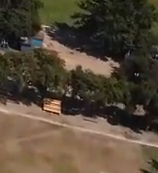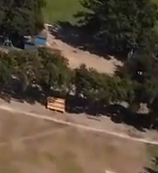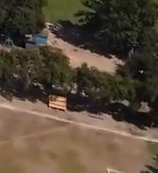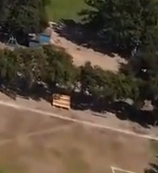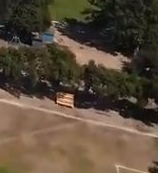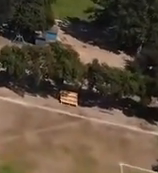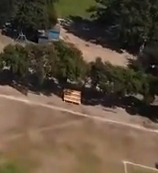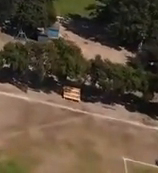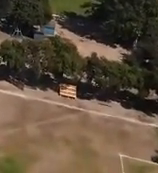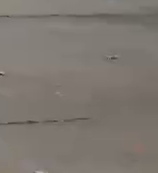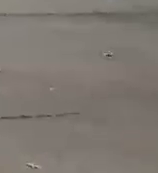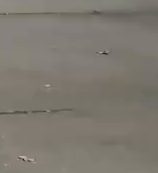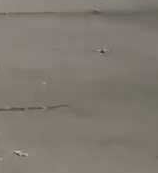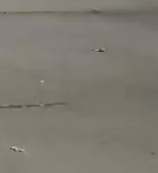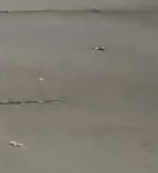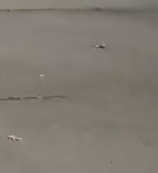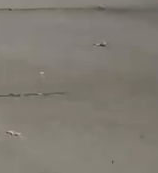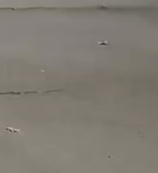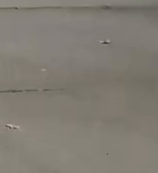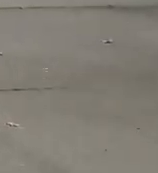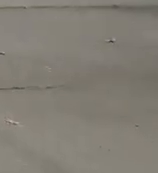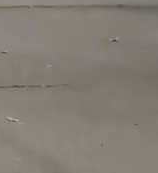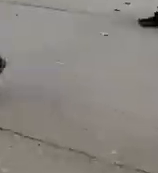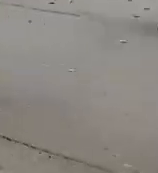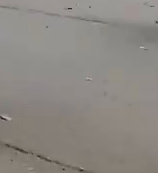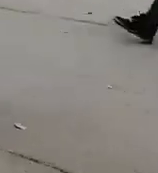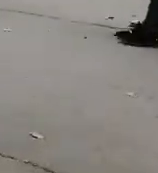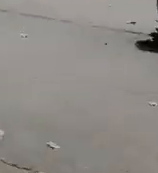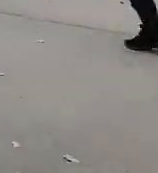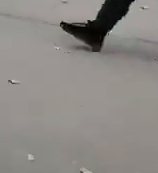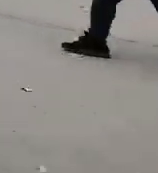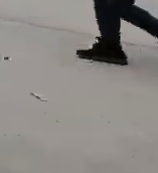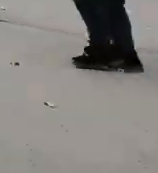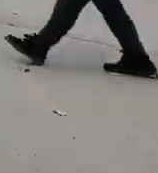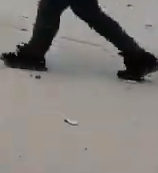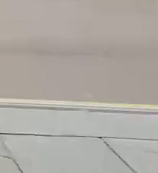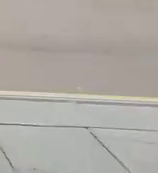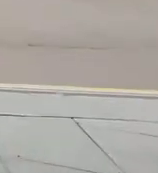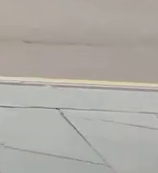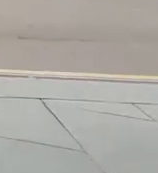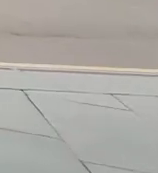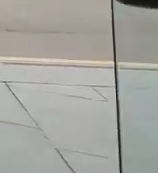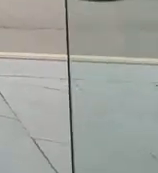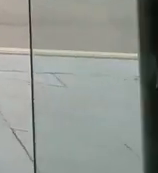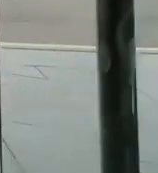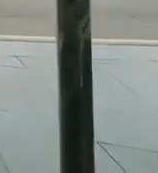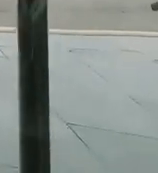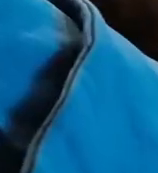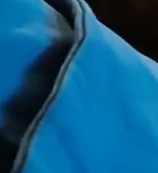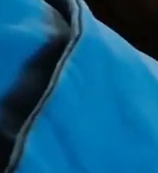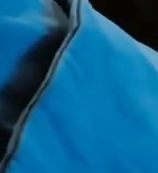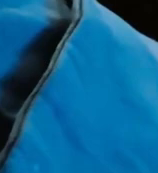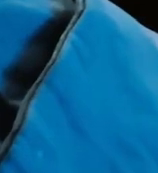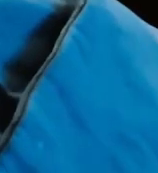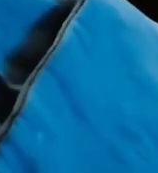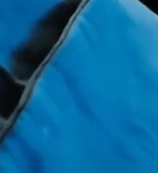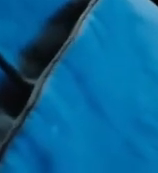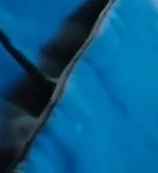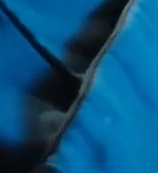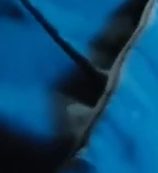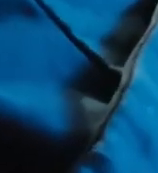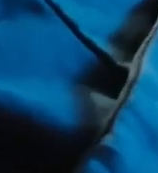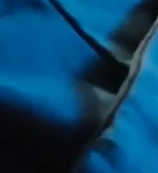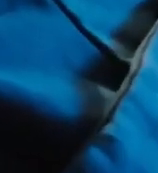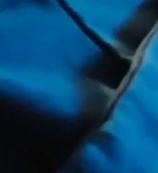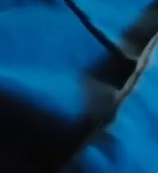inclusivos para permitir la participación de todas las personas y comunidades el trabajo que realizamos en accesibilidad es un